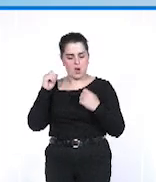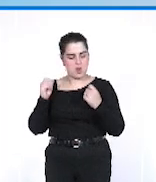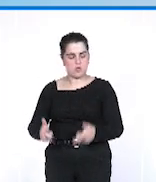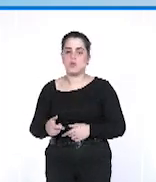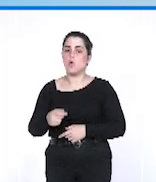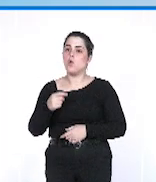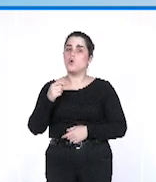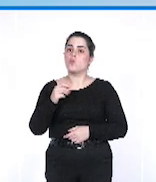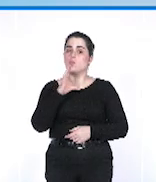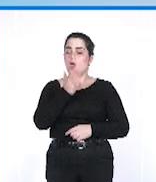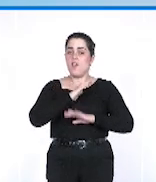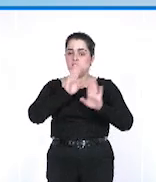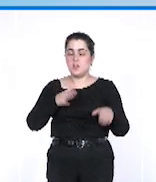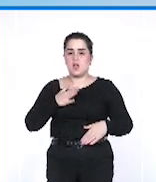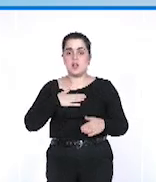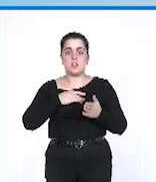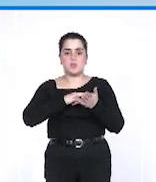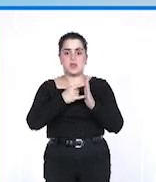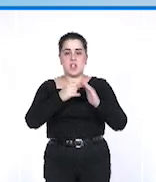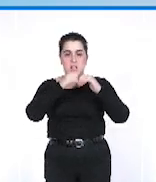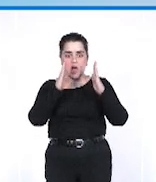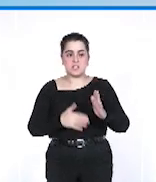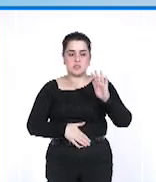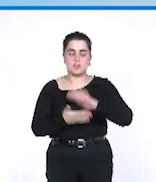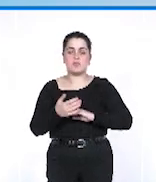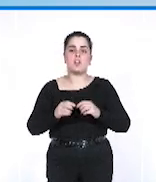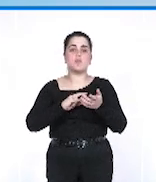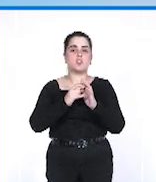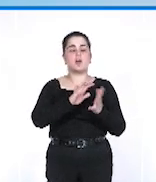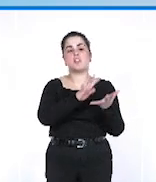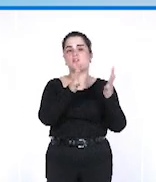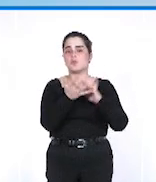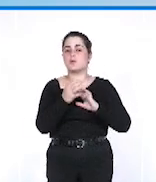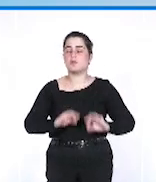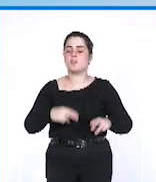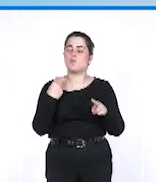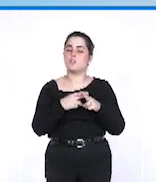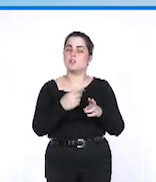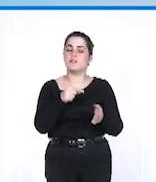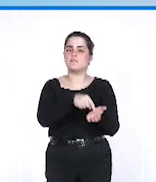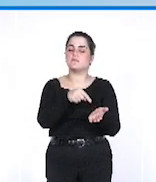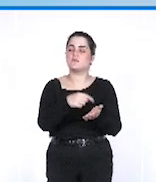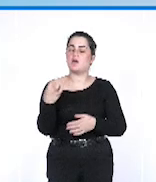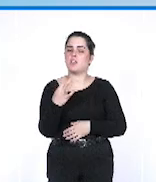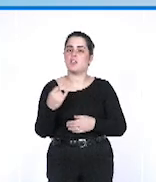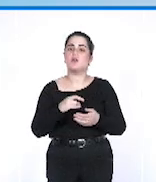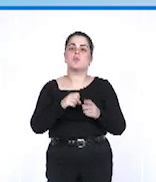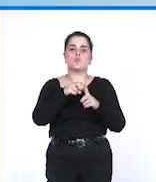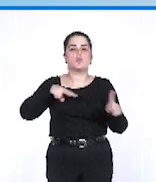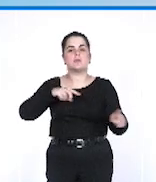decíamos al final mi casa quiere ser un proyecto transformador de las políticas y eso exige trabajar en en distintos